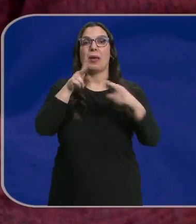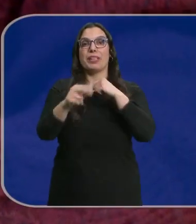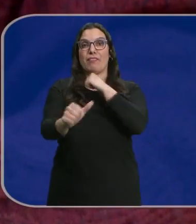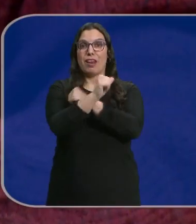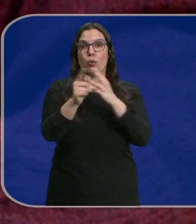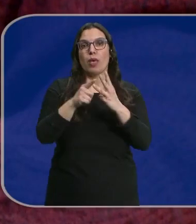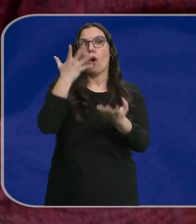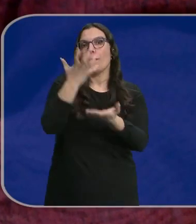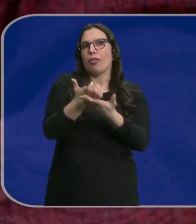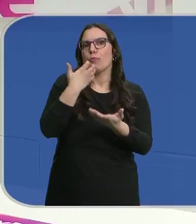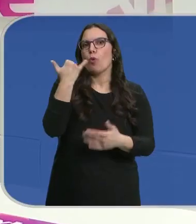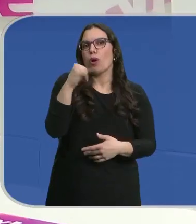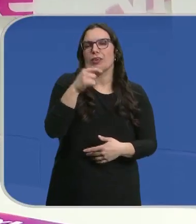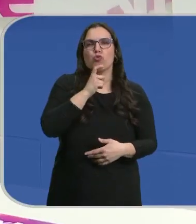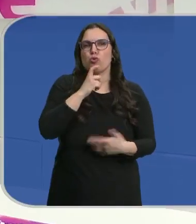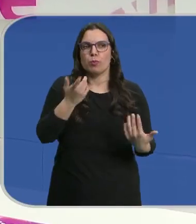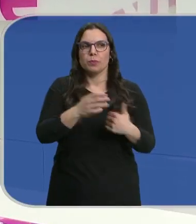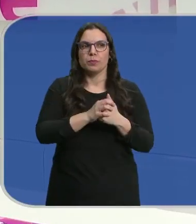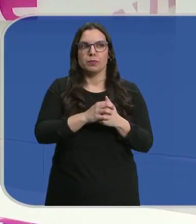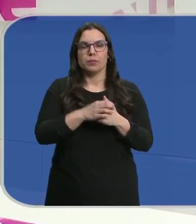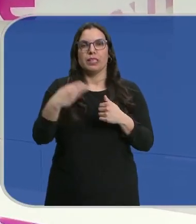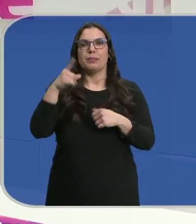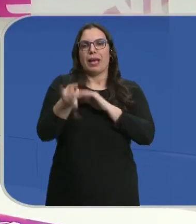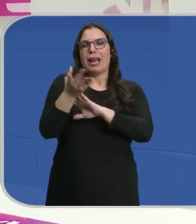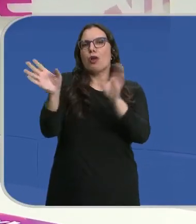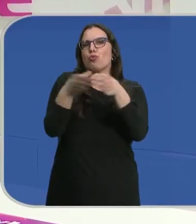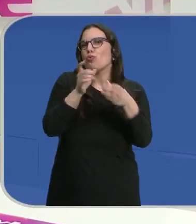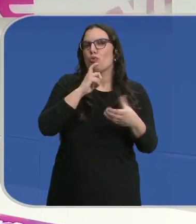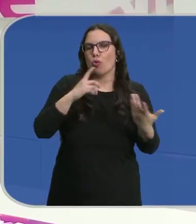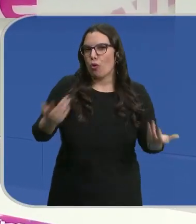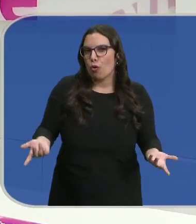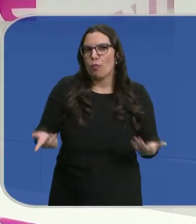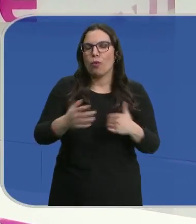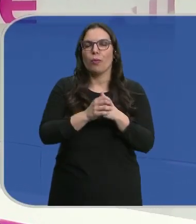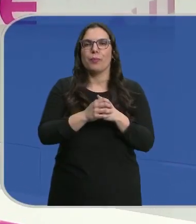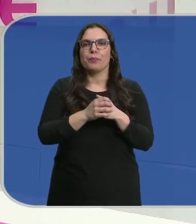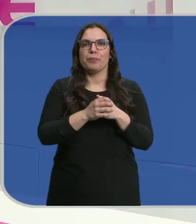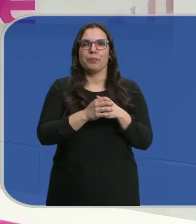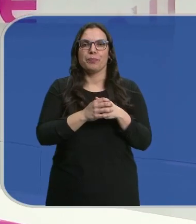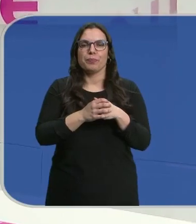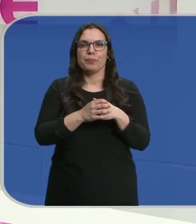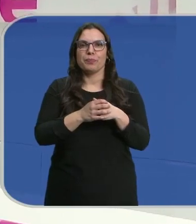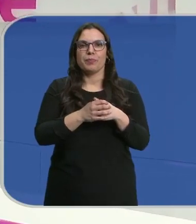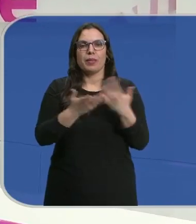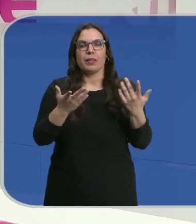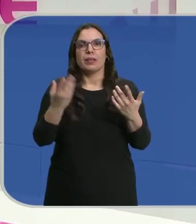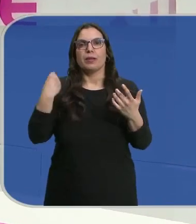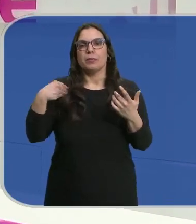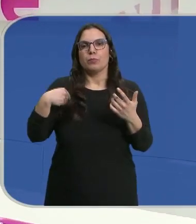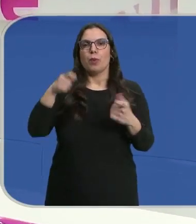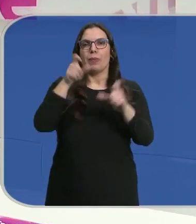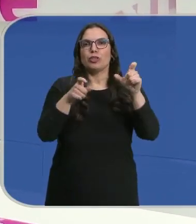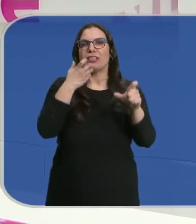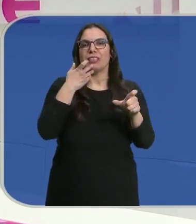de usar aplicaciones como WhatsApp. De cómo se hacen los grupos, de cómo se quita a la gente